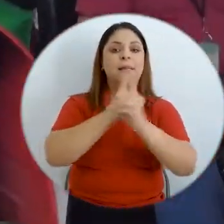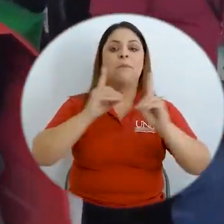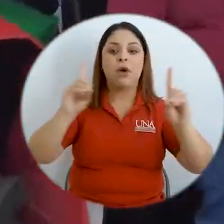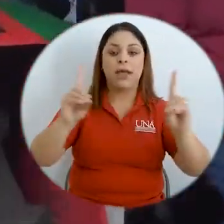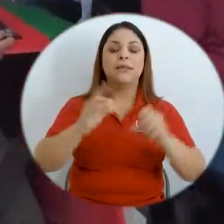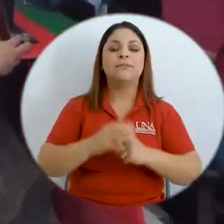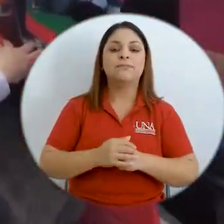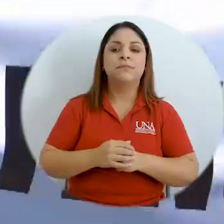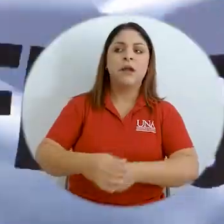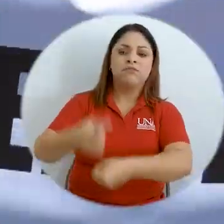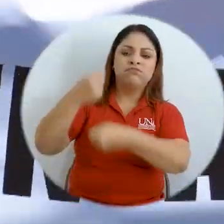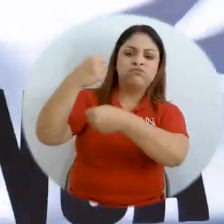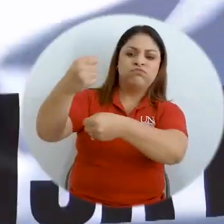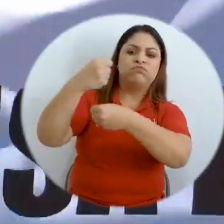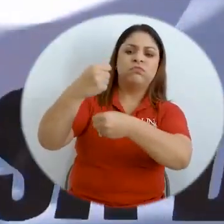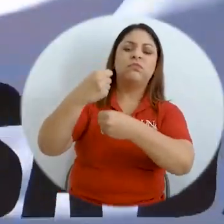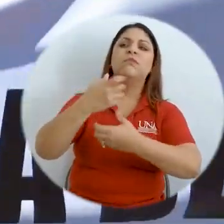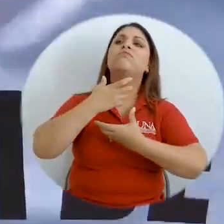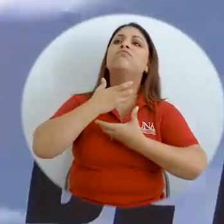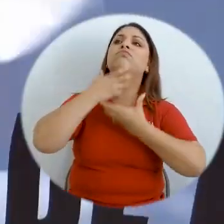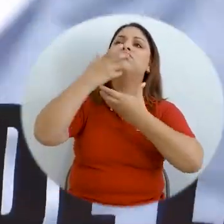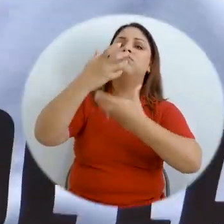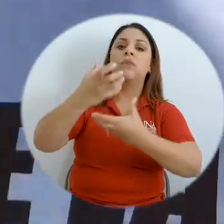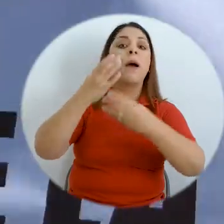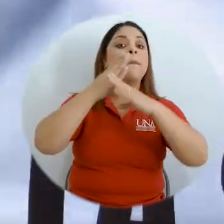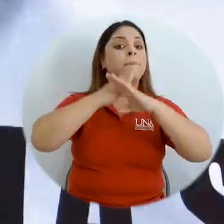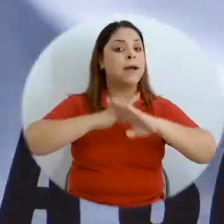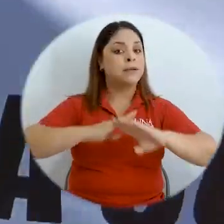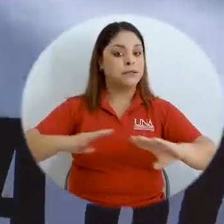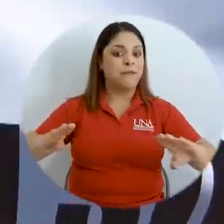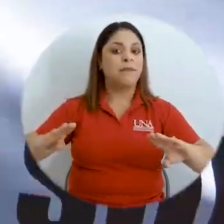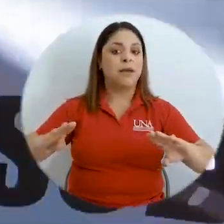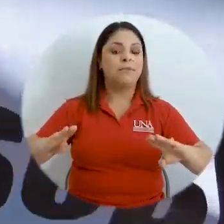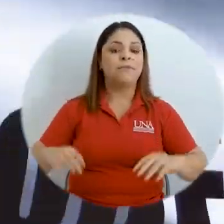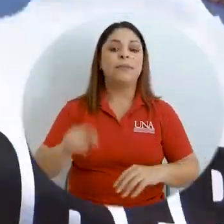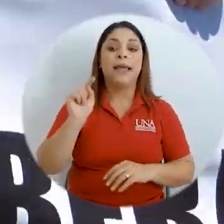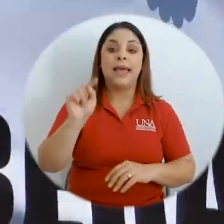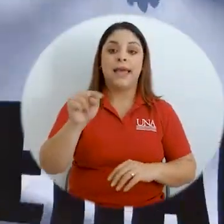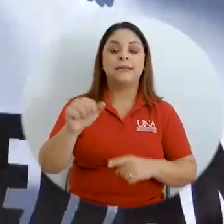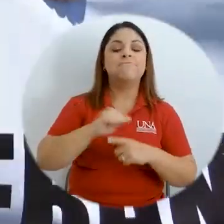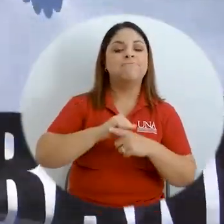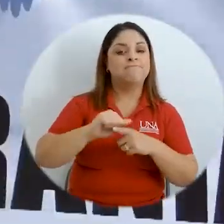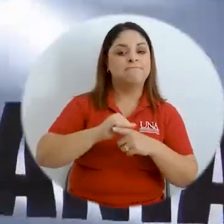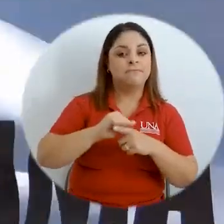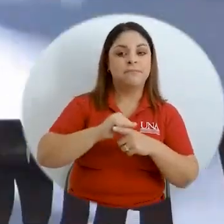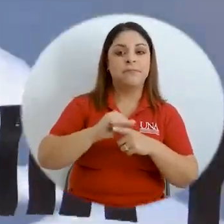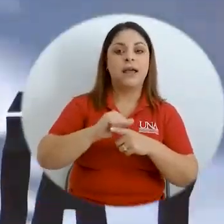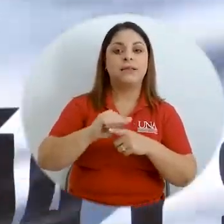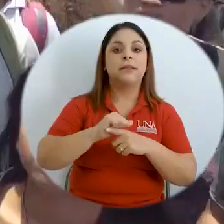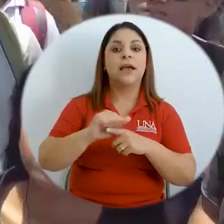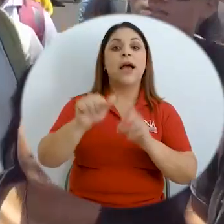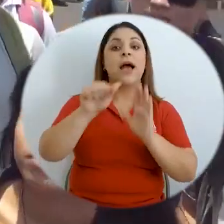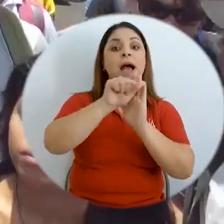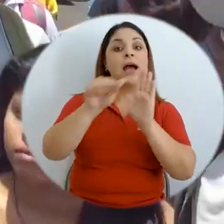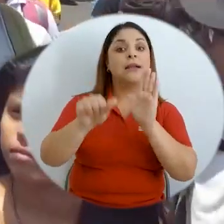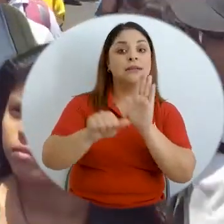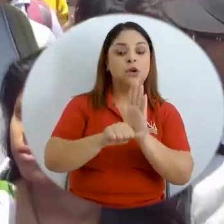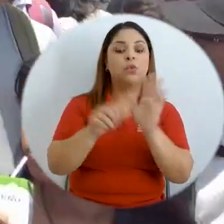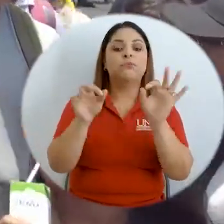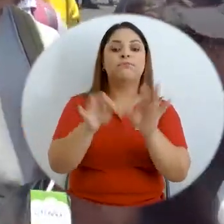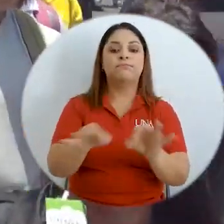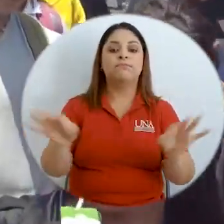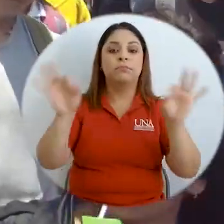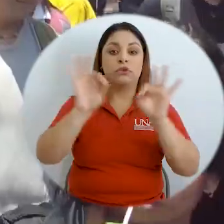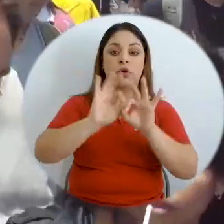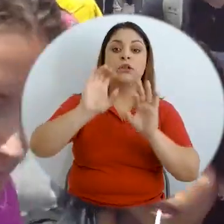que protestar y levantar la voz de manera pacífica es el ejercicio de un artículo